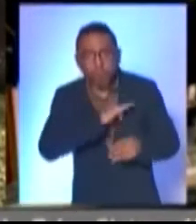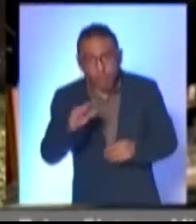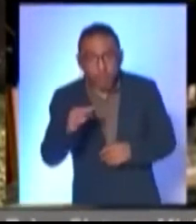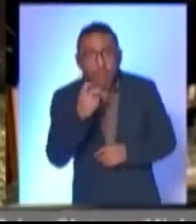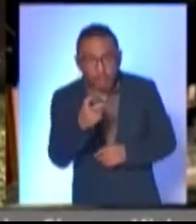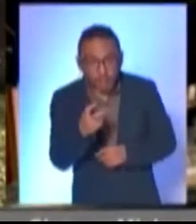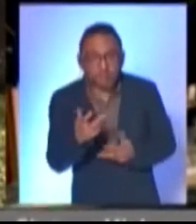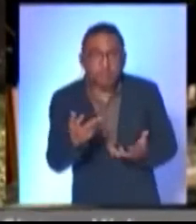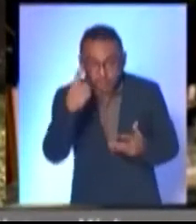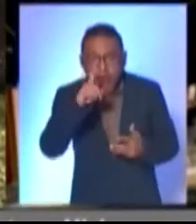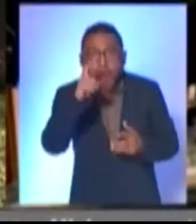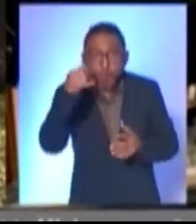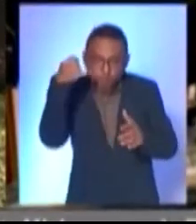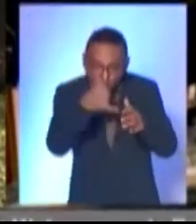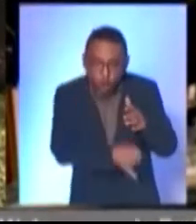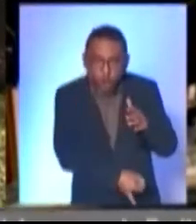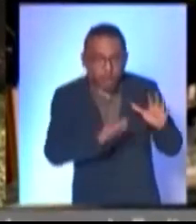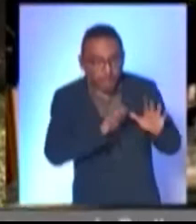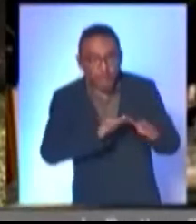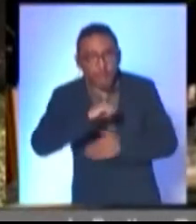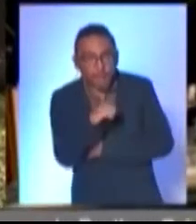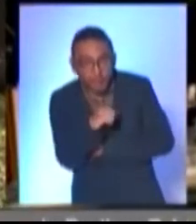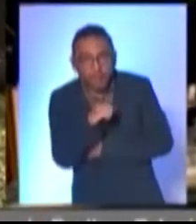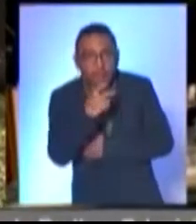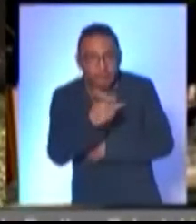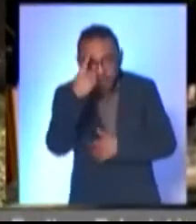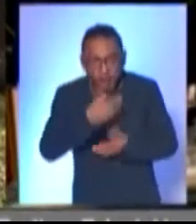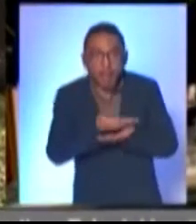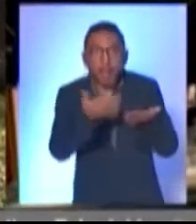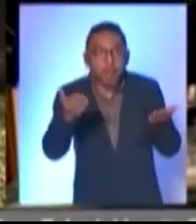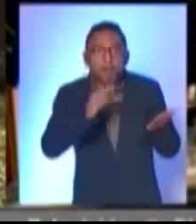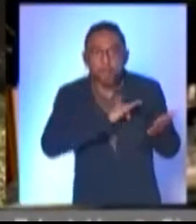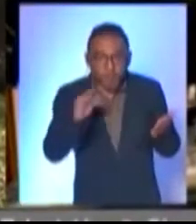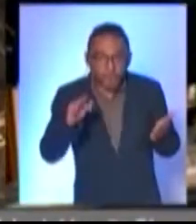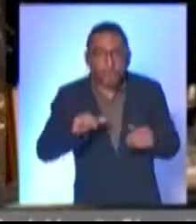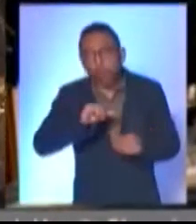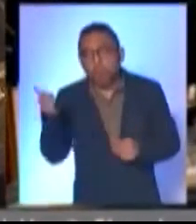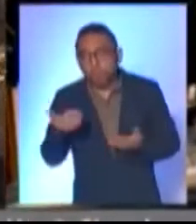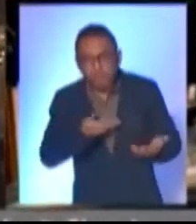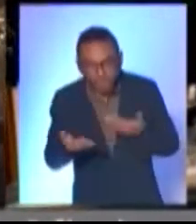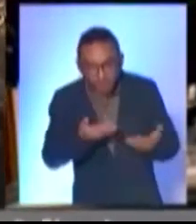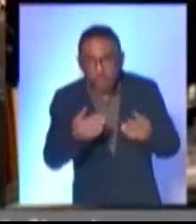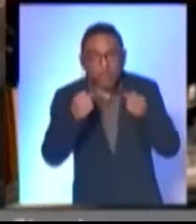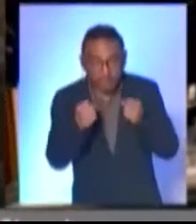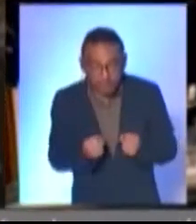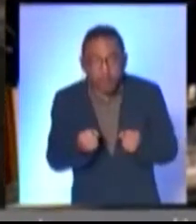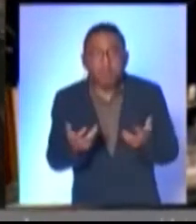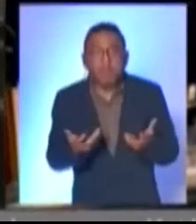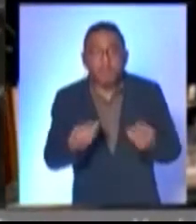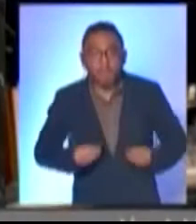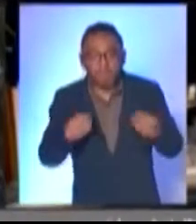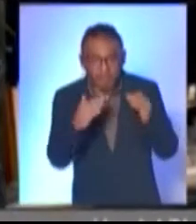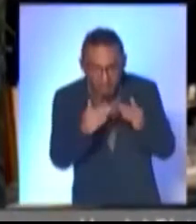bonos de agua para que nos retribuyan en servicios ambientales y en otros servicios: seguridad,